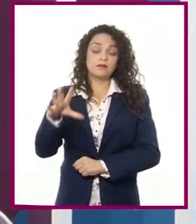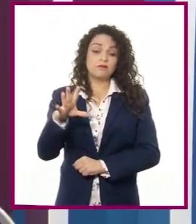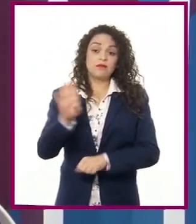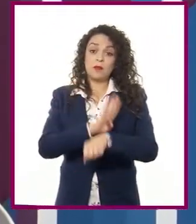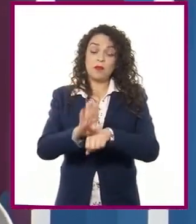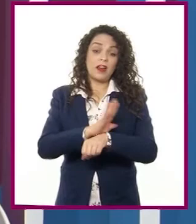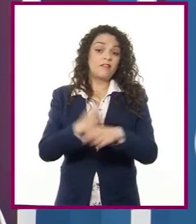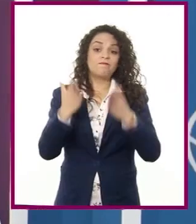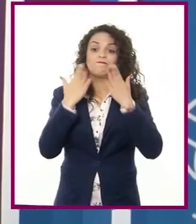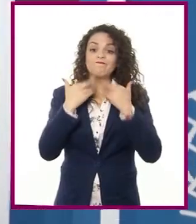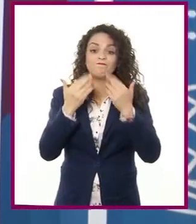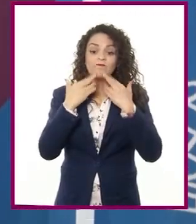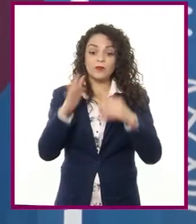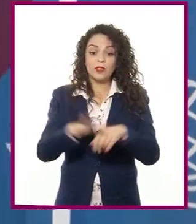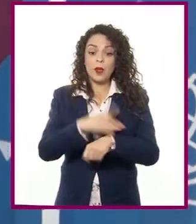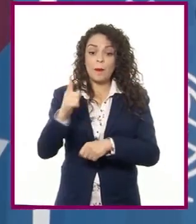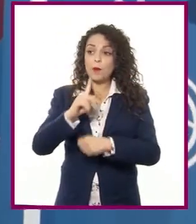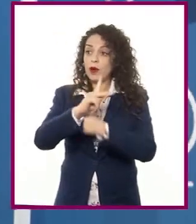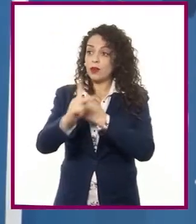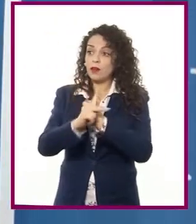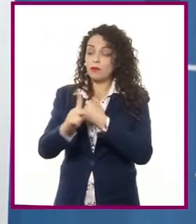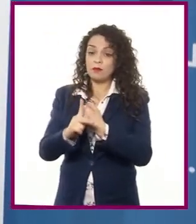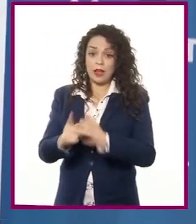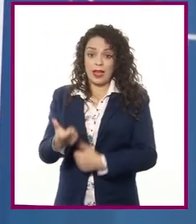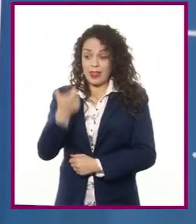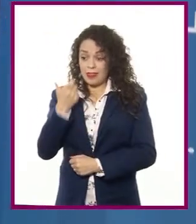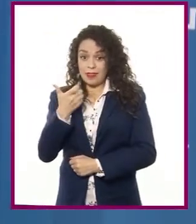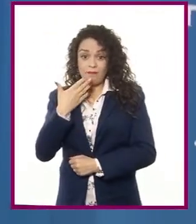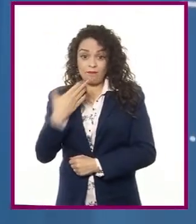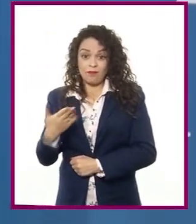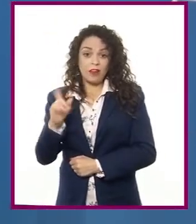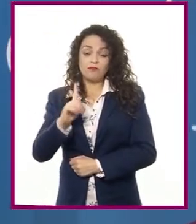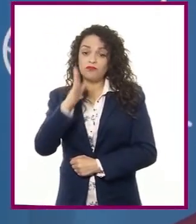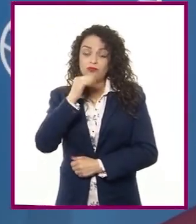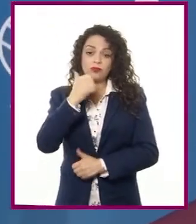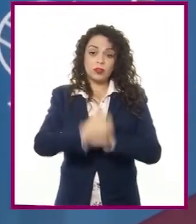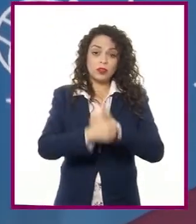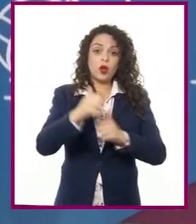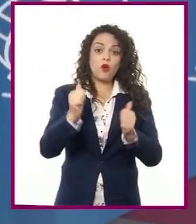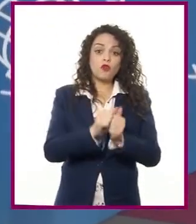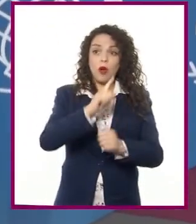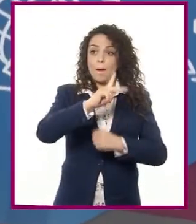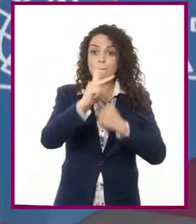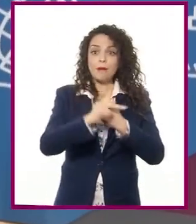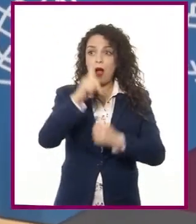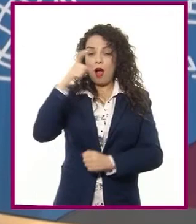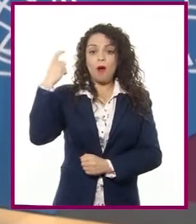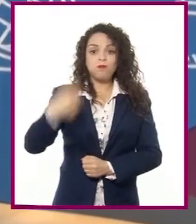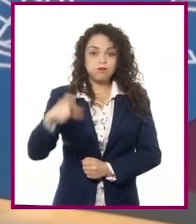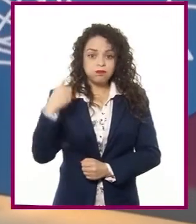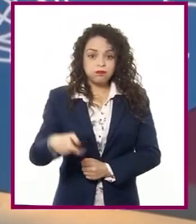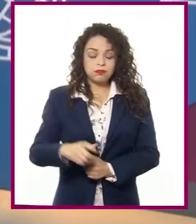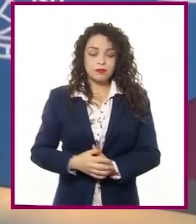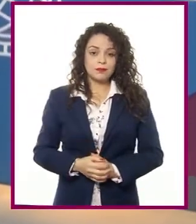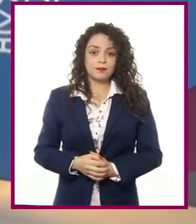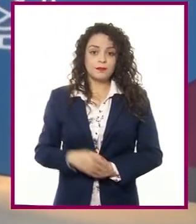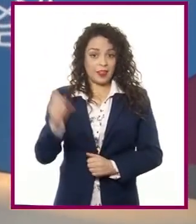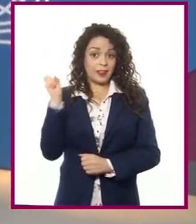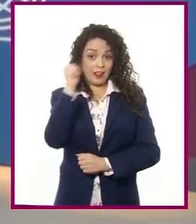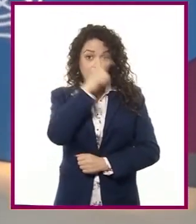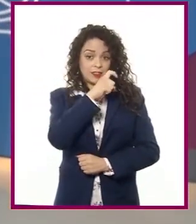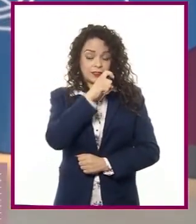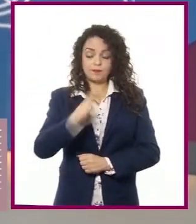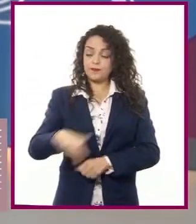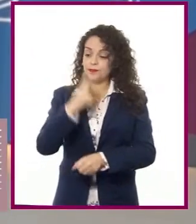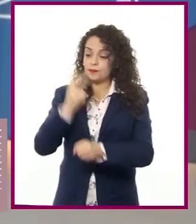pues los países con una economía más débil no pueden competir con los más desarrollados. El segundo texto es